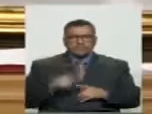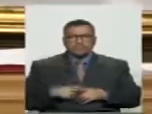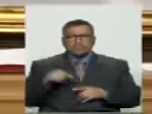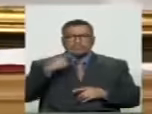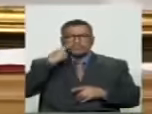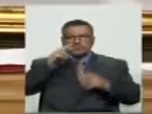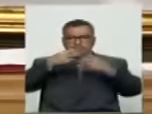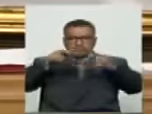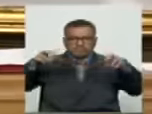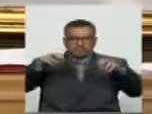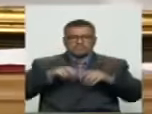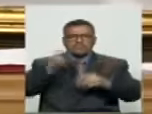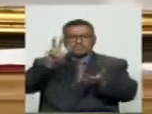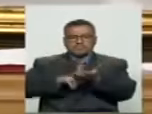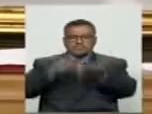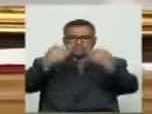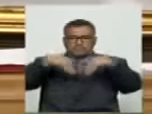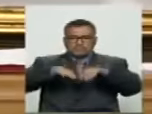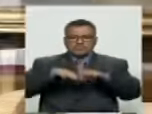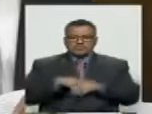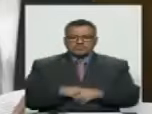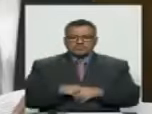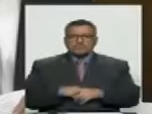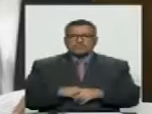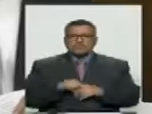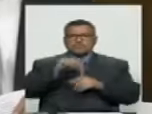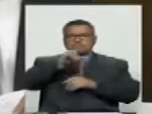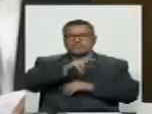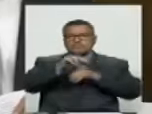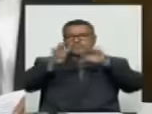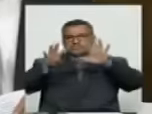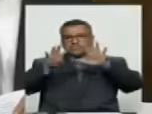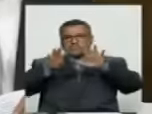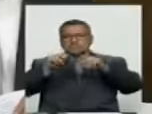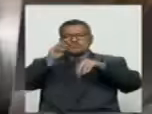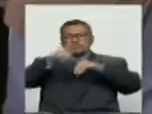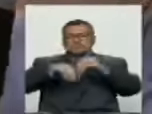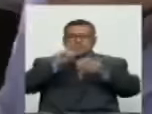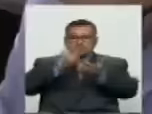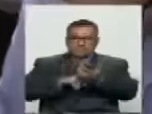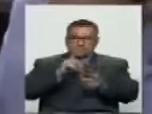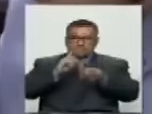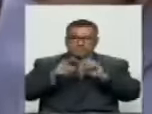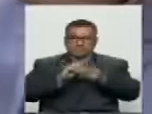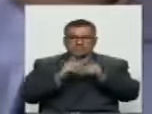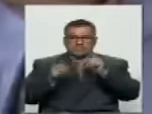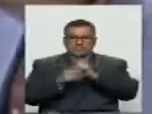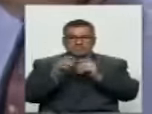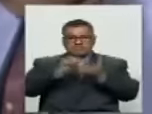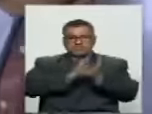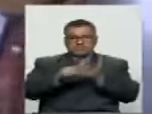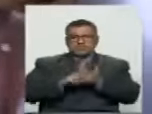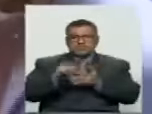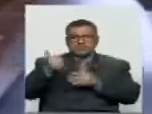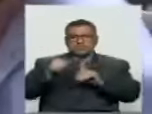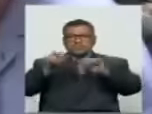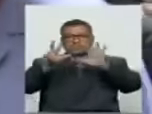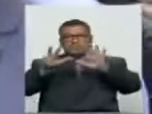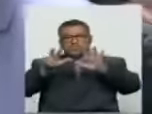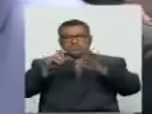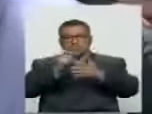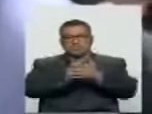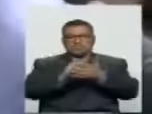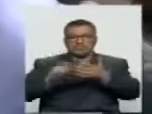epígrafe. Aprobado. Siguiente. 39. Se sugiere aprobar con modificación el contenido del artículo 18,